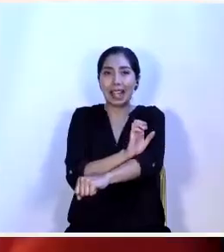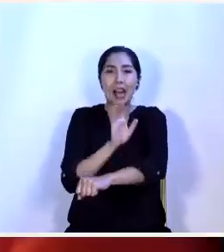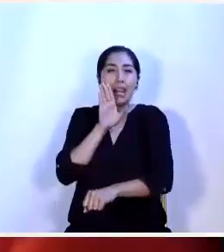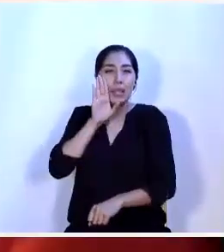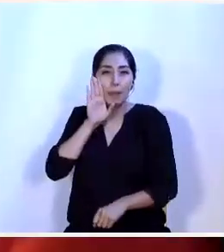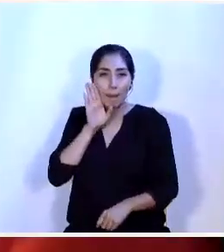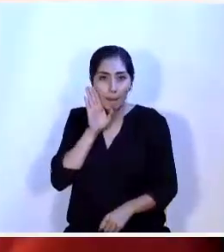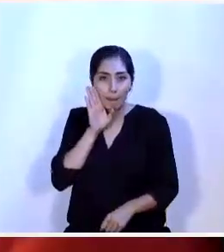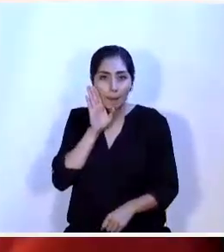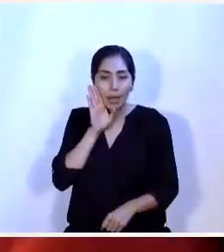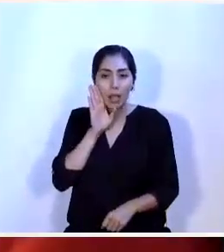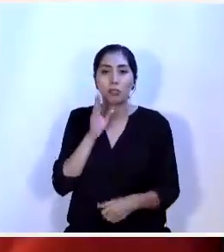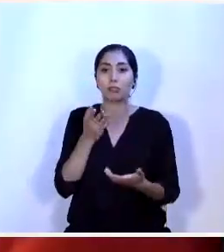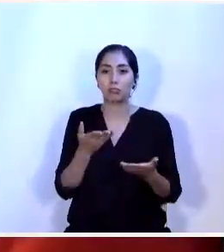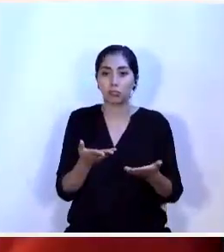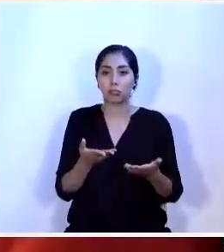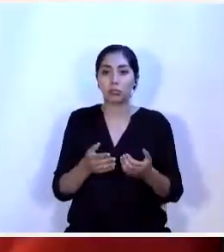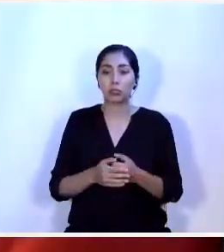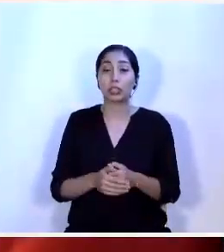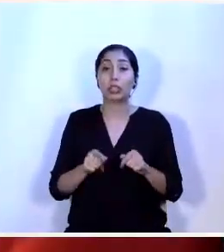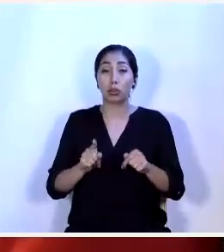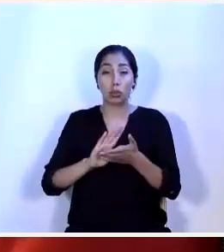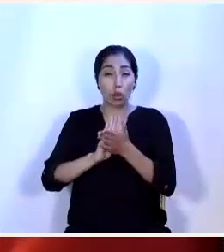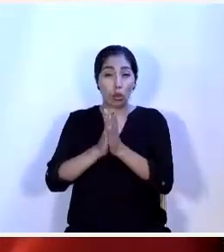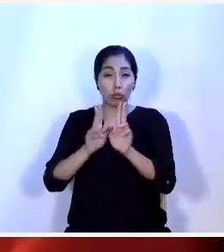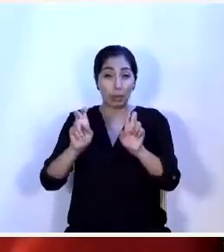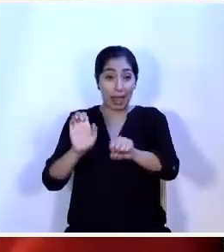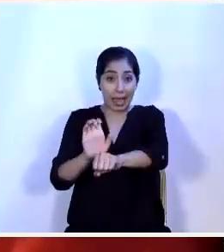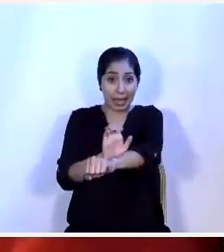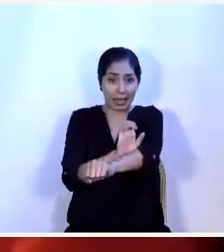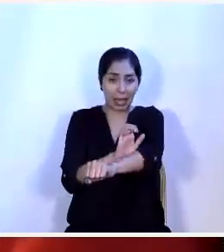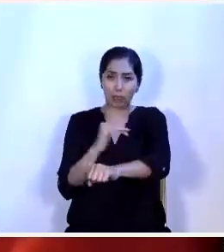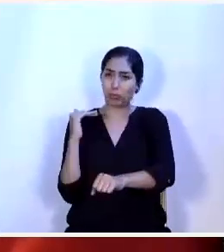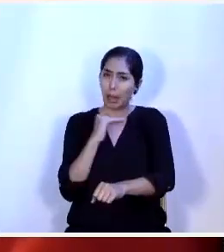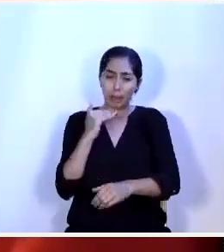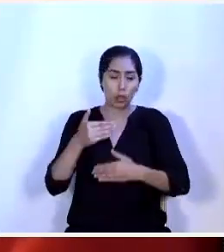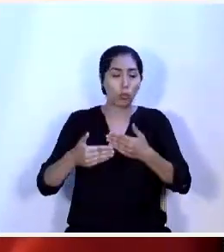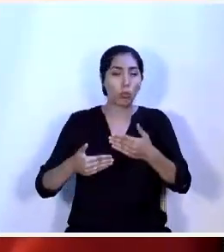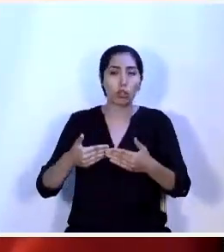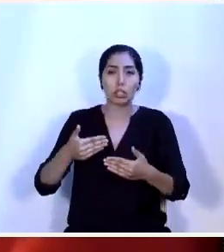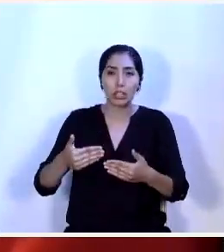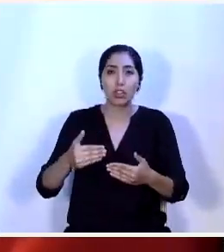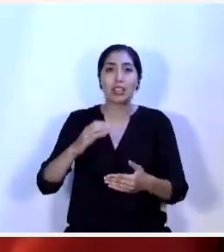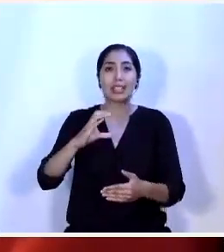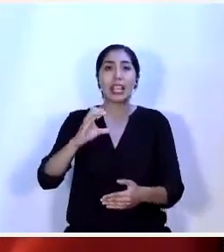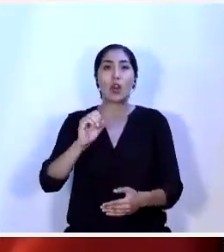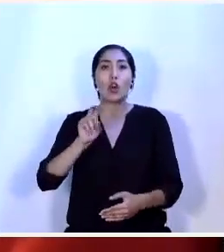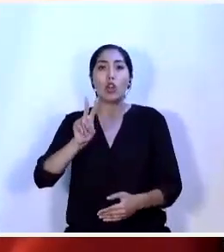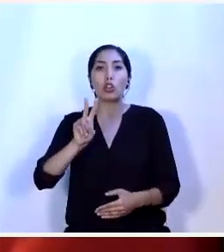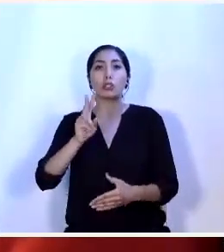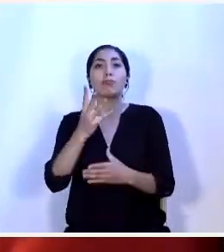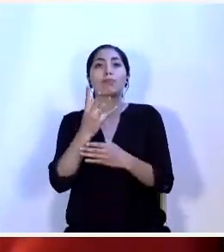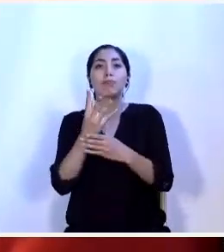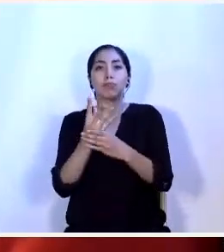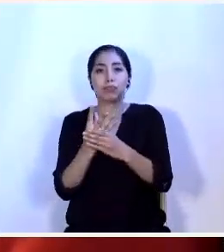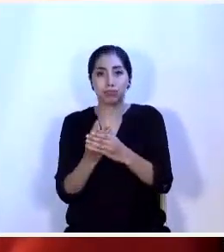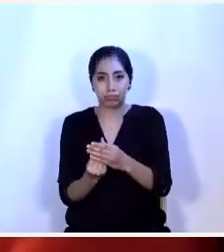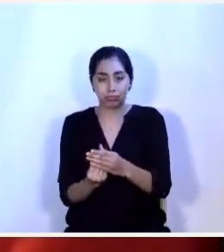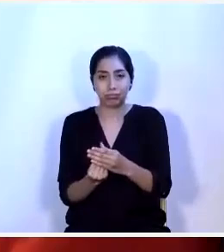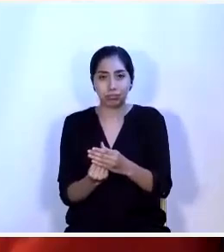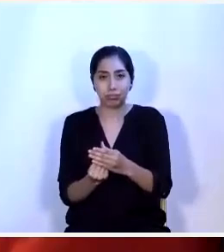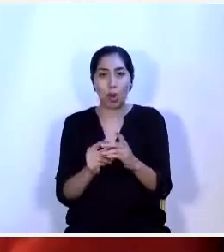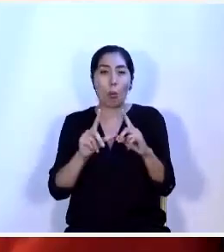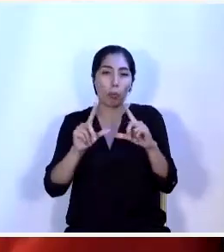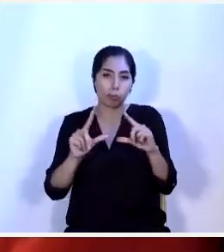que nuestra matriz energética acelere su proceso de descarbonización. Corremos contra el